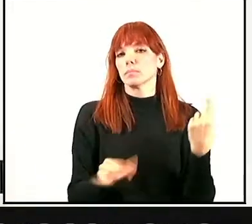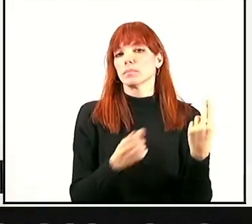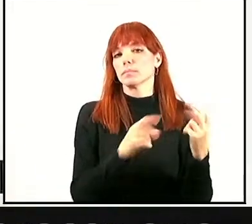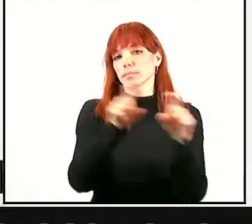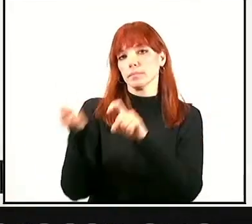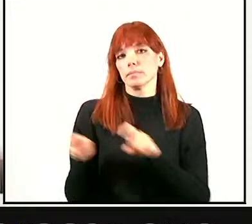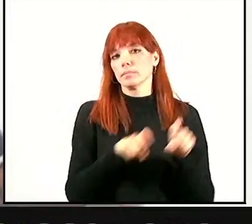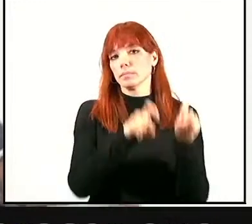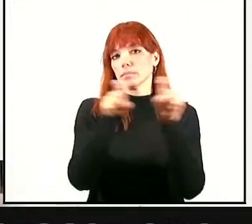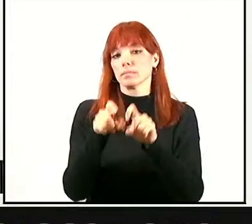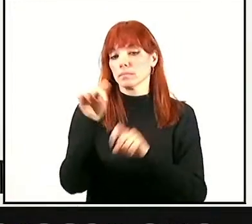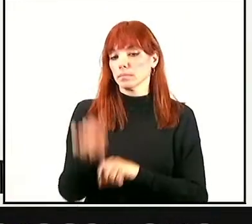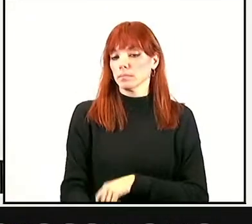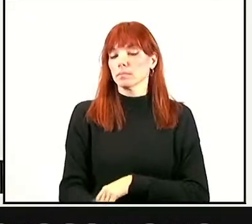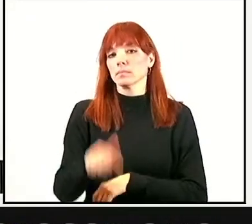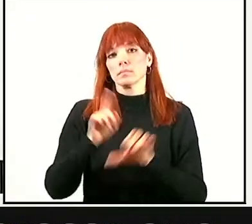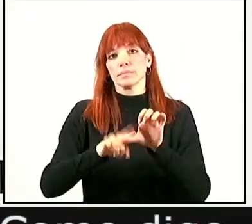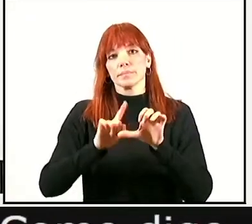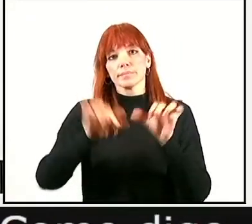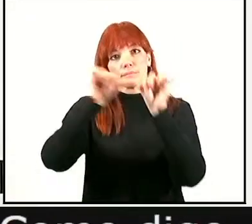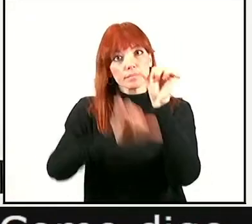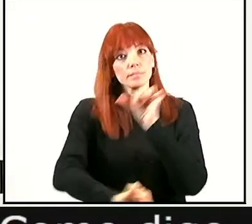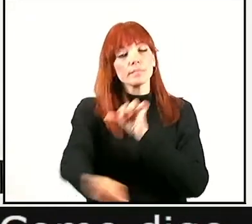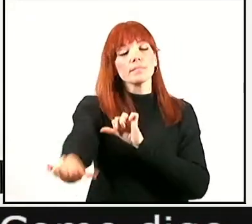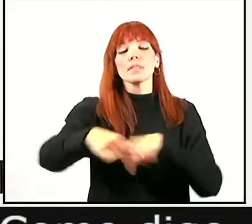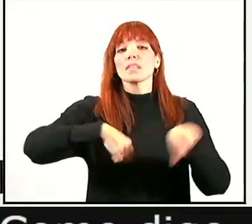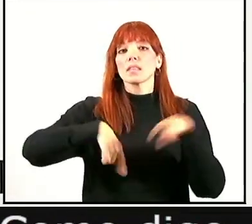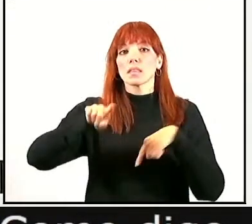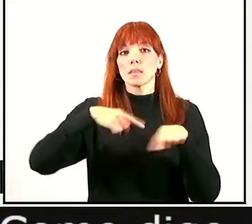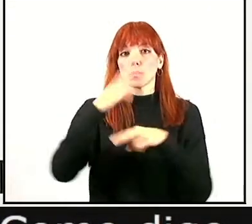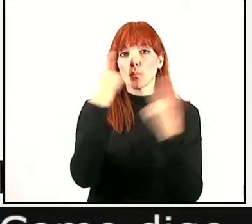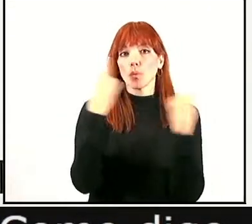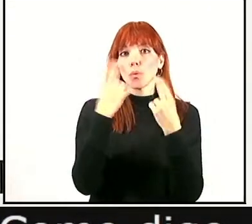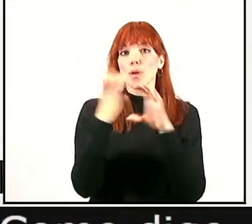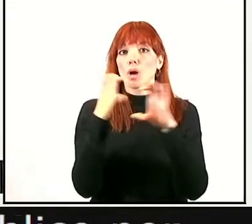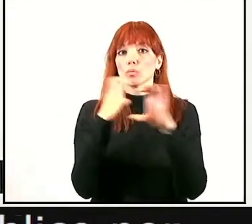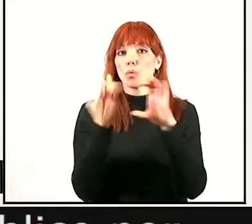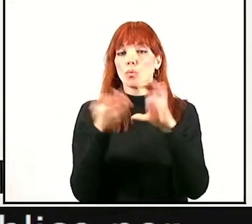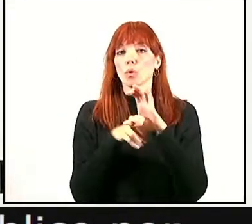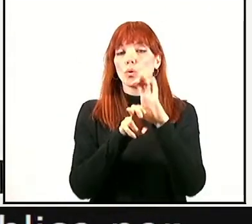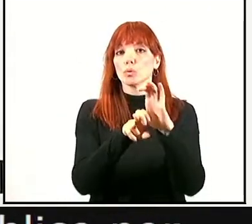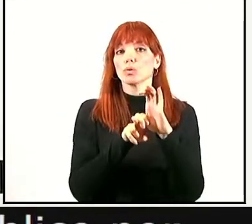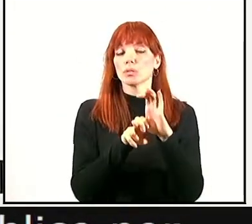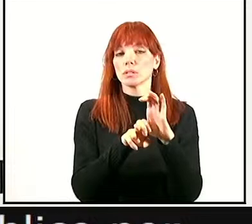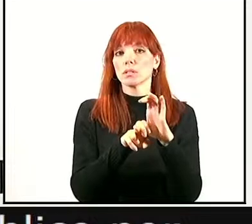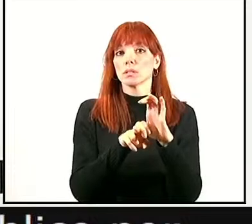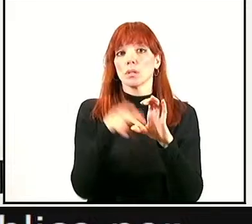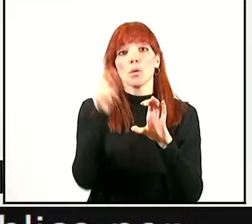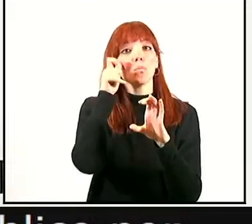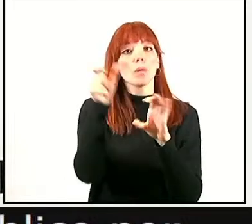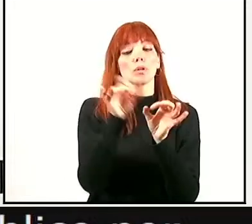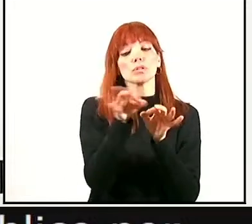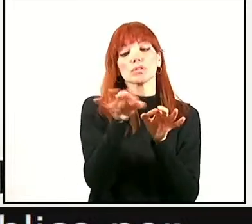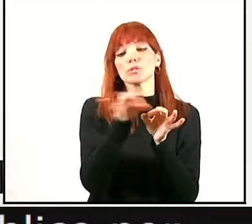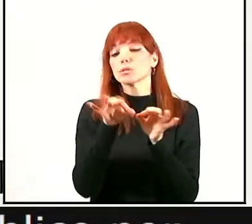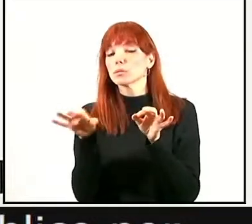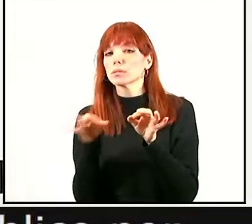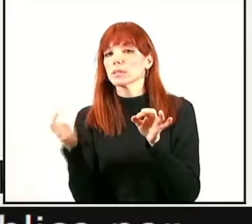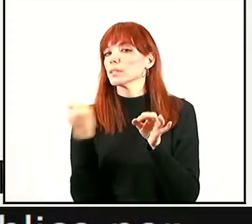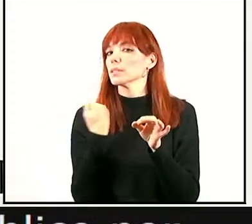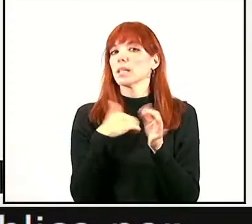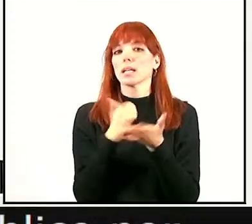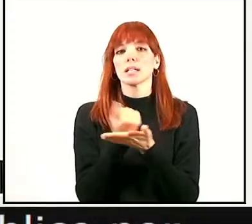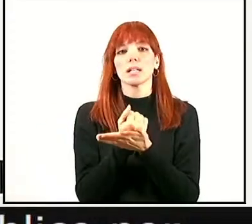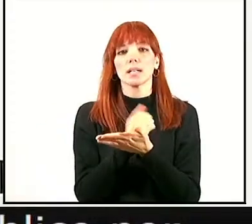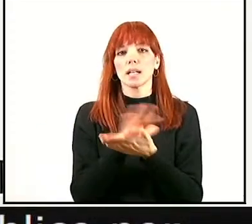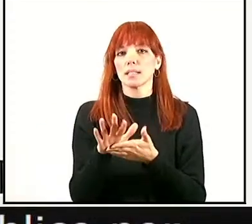digo, en Extremadura, desde hoy, el transporte público por autobús entre municipios de nuestra región ya es